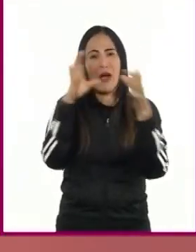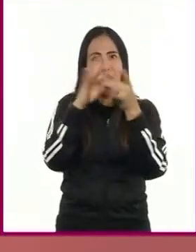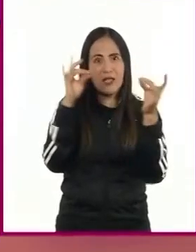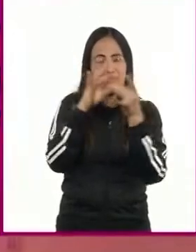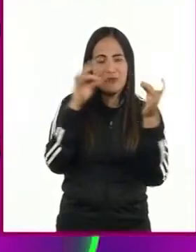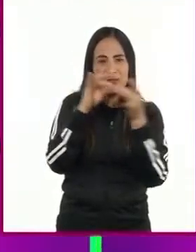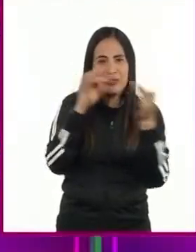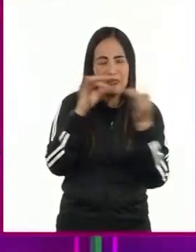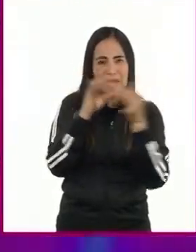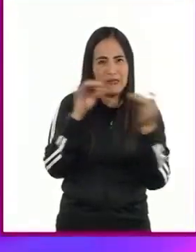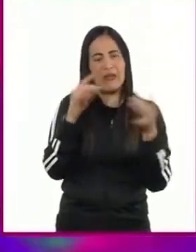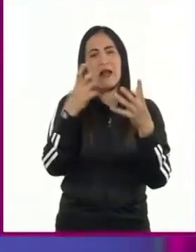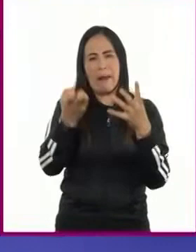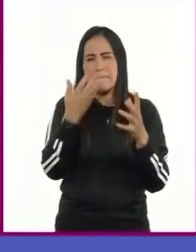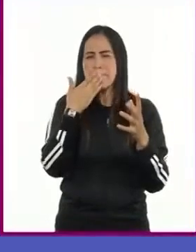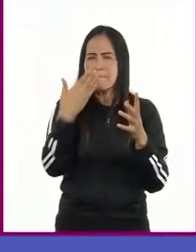chancla.